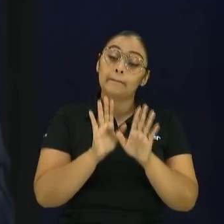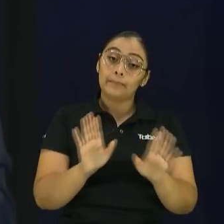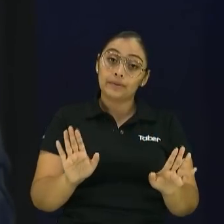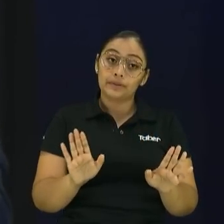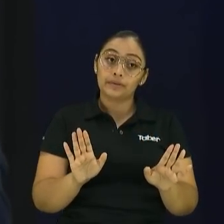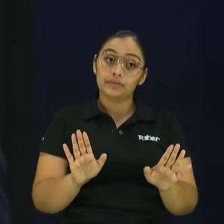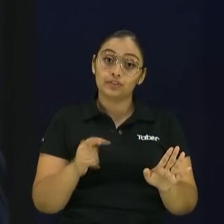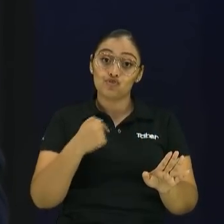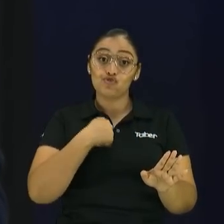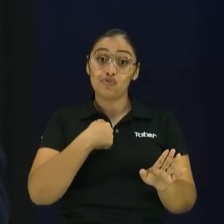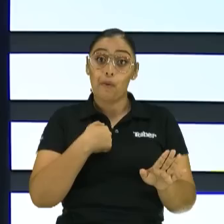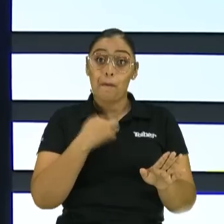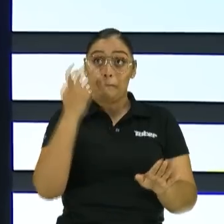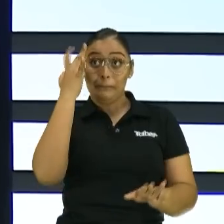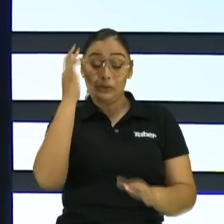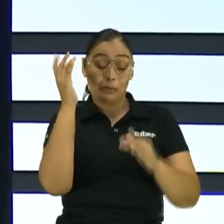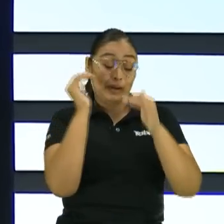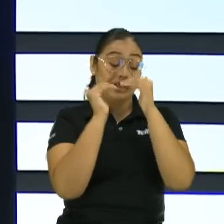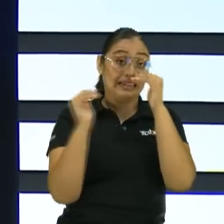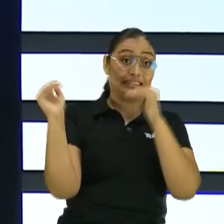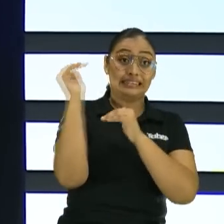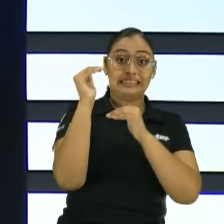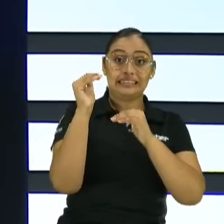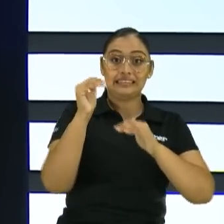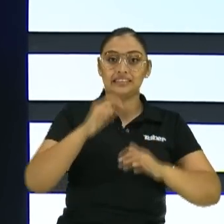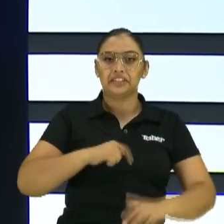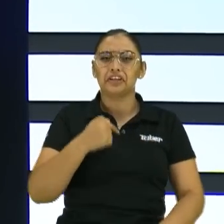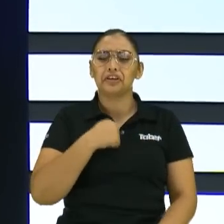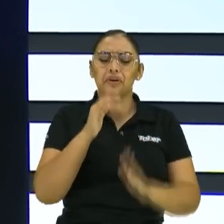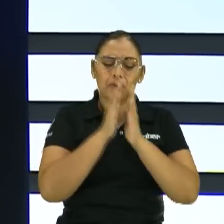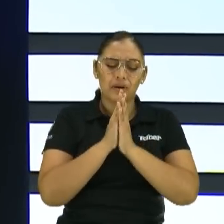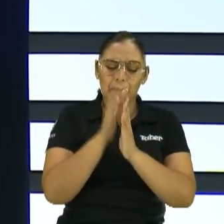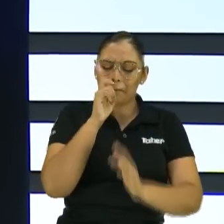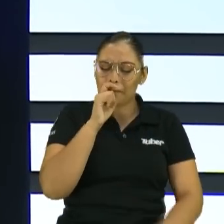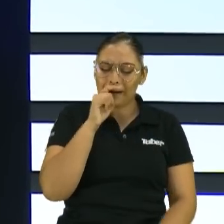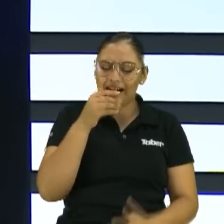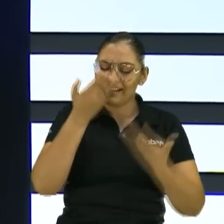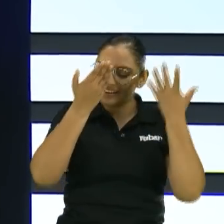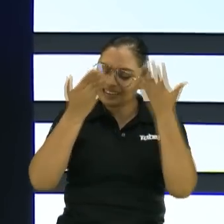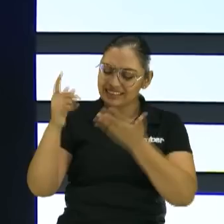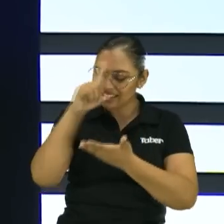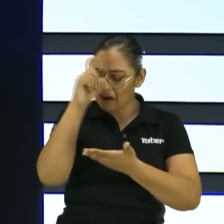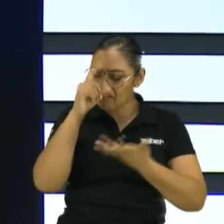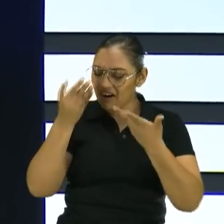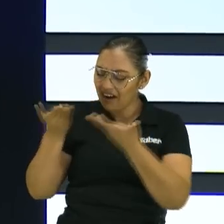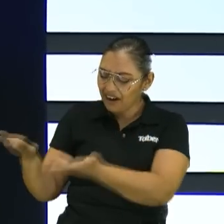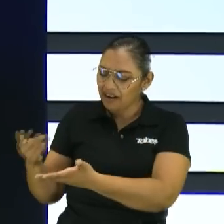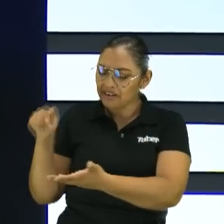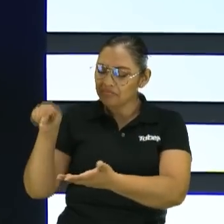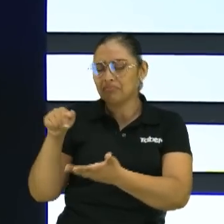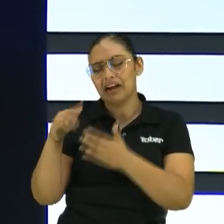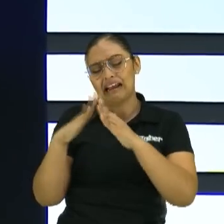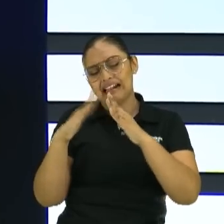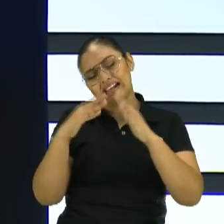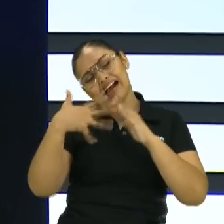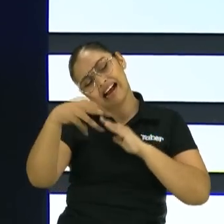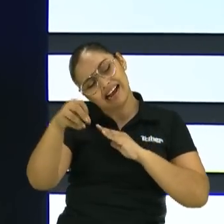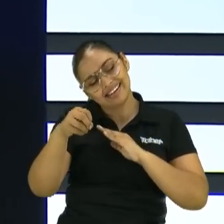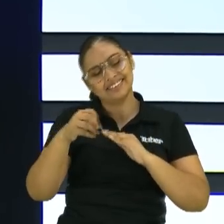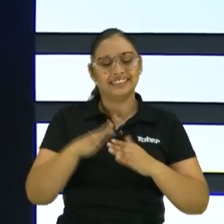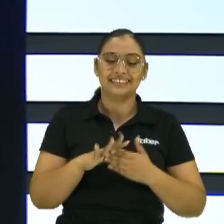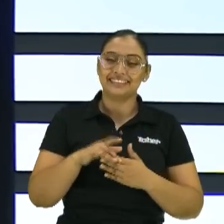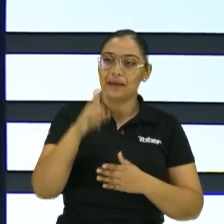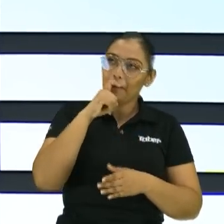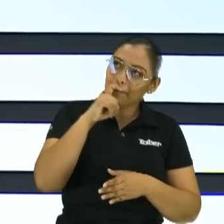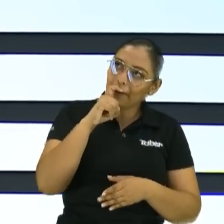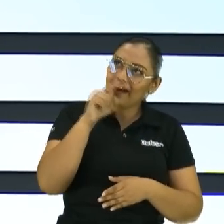estaba yo padre que le den el trabajo para que se vaya padre que le den el trabajo para que me